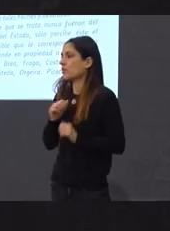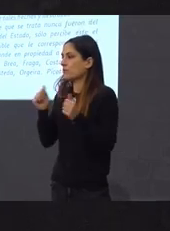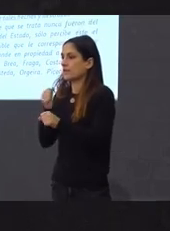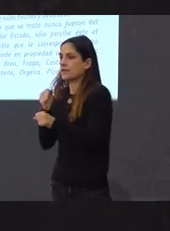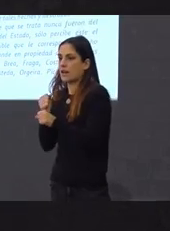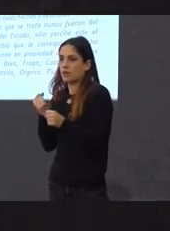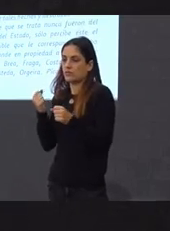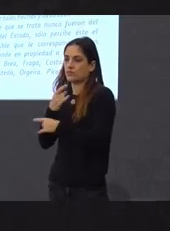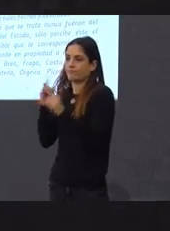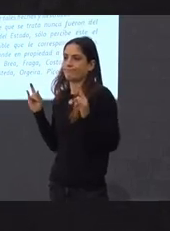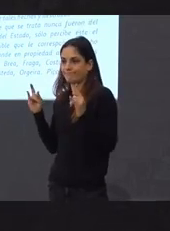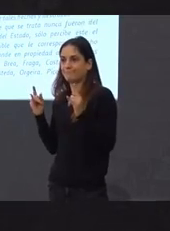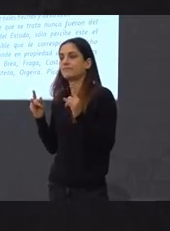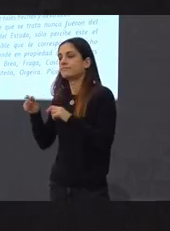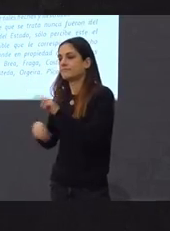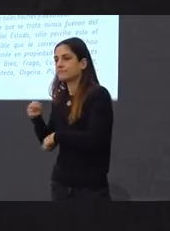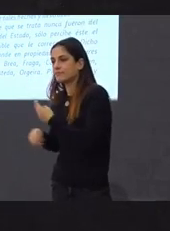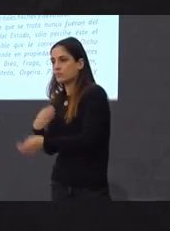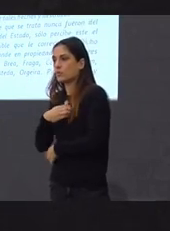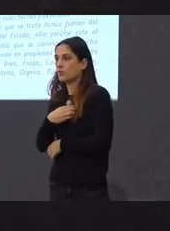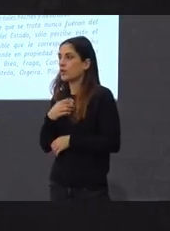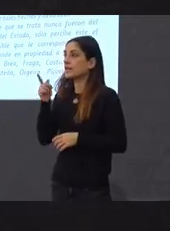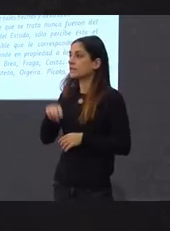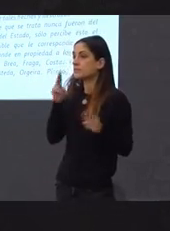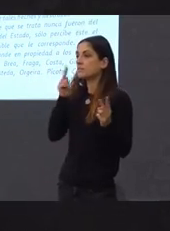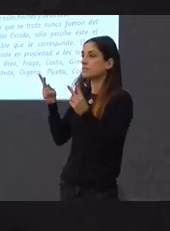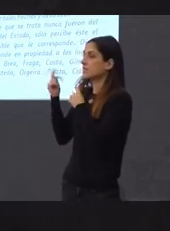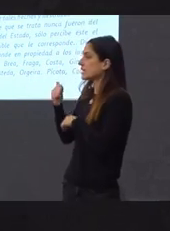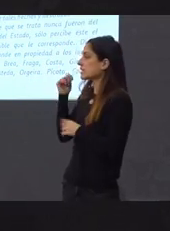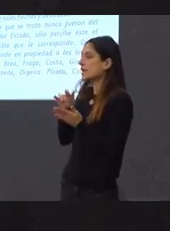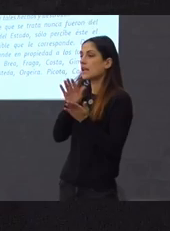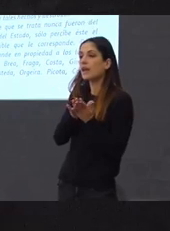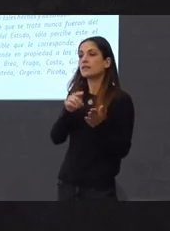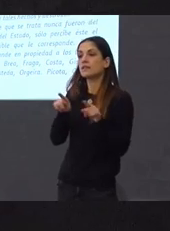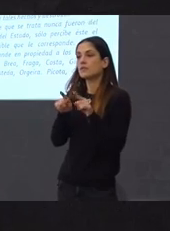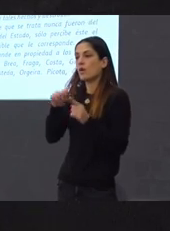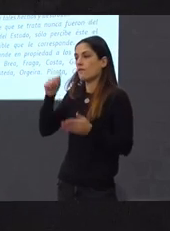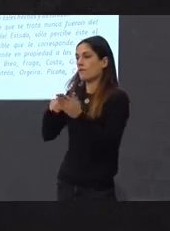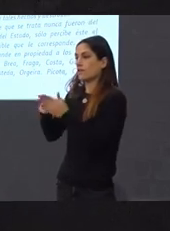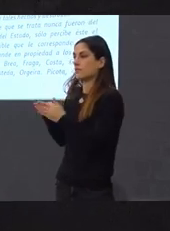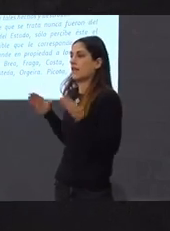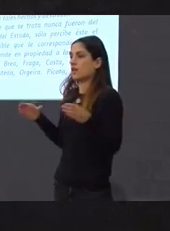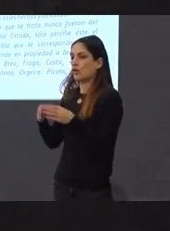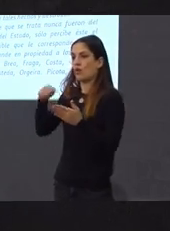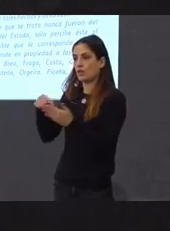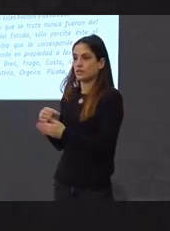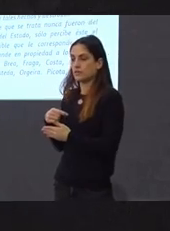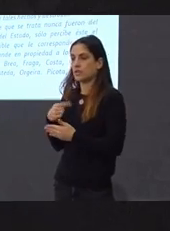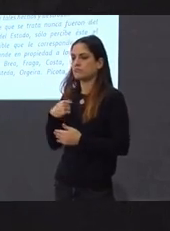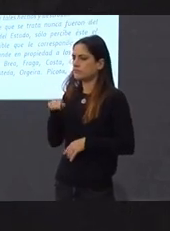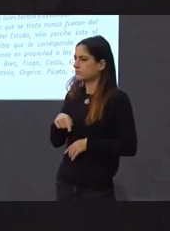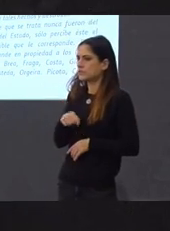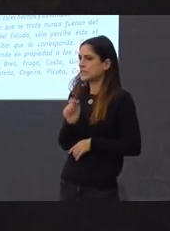También vedes que estas instancias están firmadas de maneira colectiva, algo que non era moi común durante o franquismo. Por que?